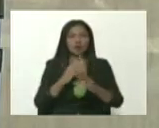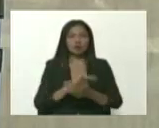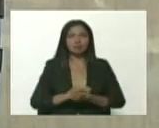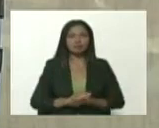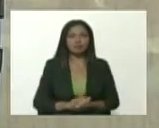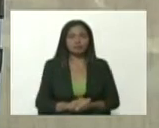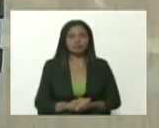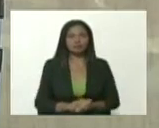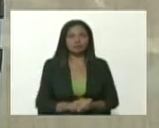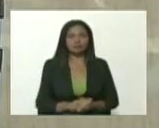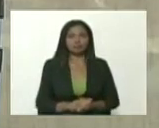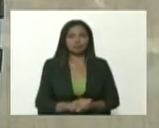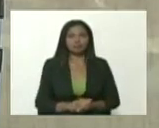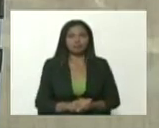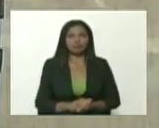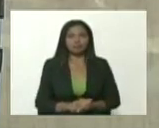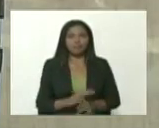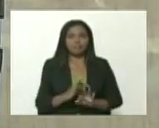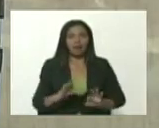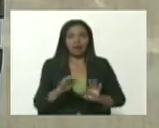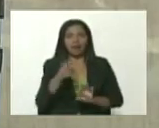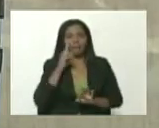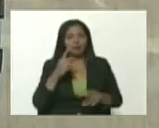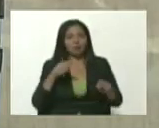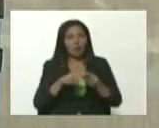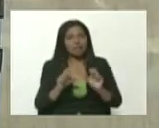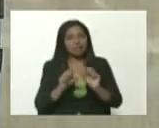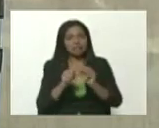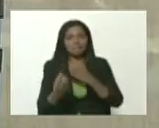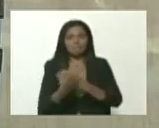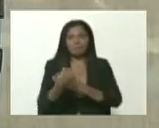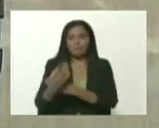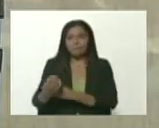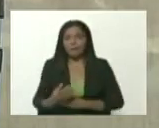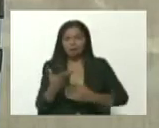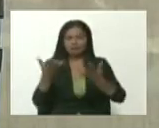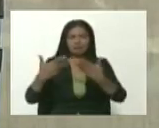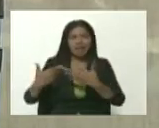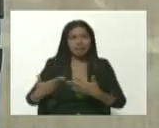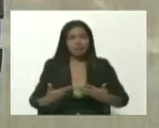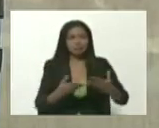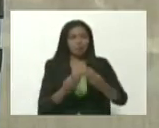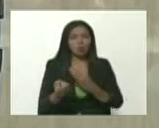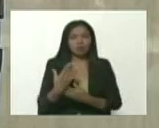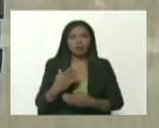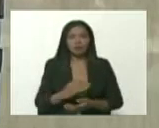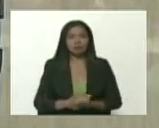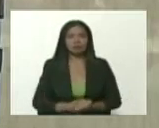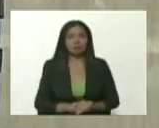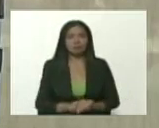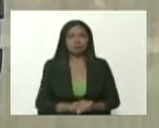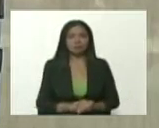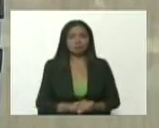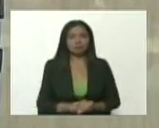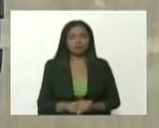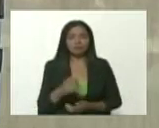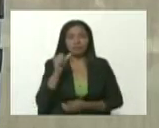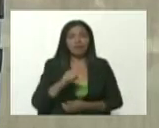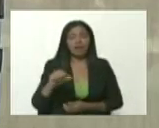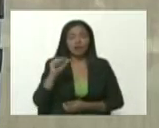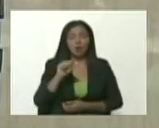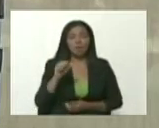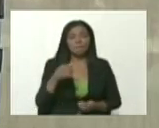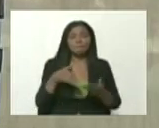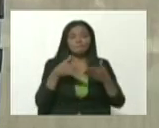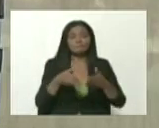nunca. Más nada, miren, ahí siguen llegando mensajes. Tráigame todos los mensajes que van llegando. Arroba